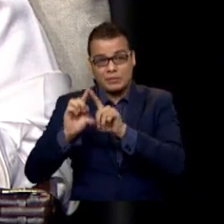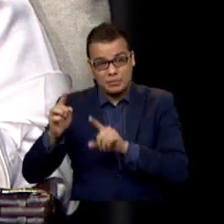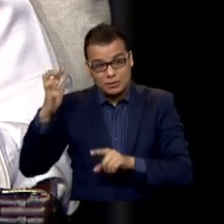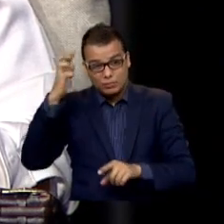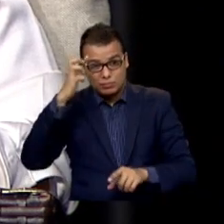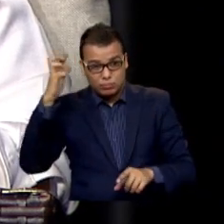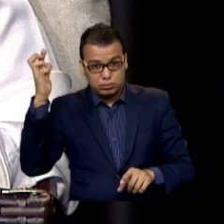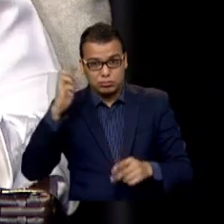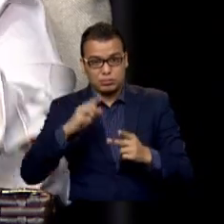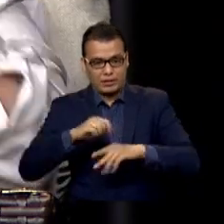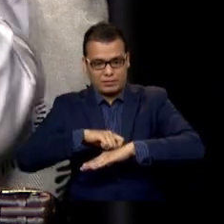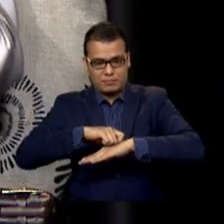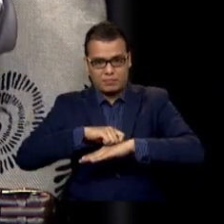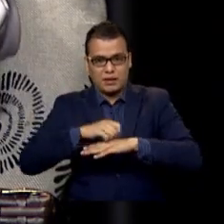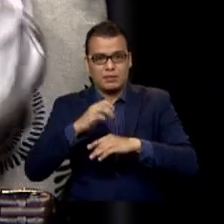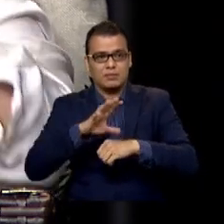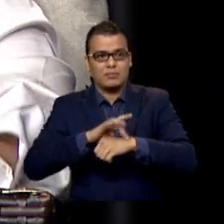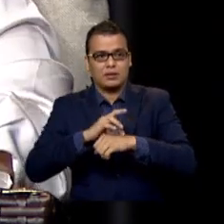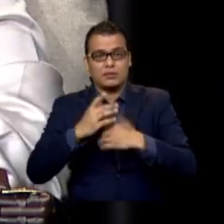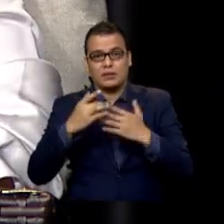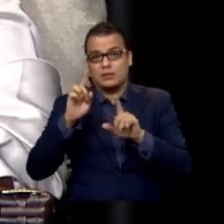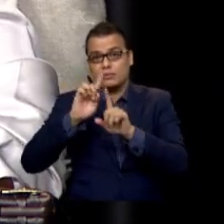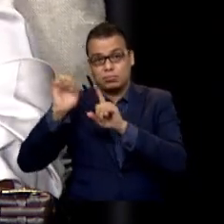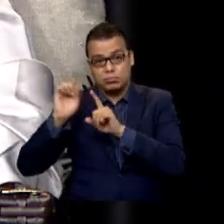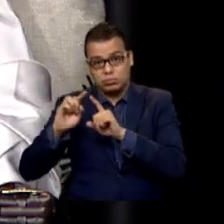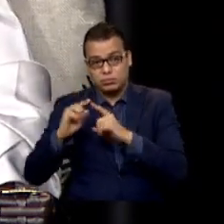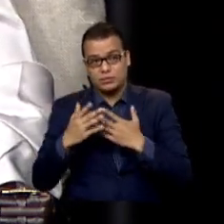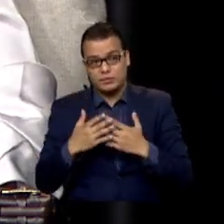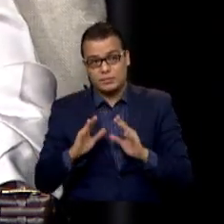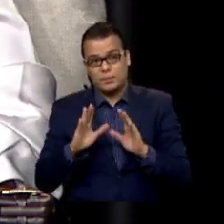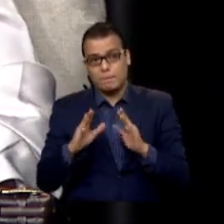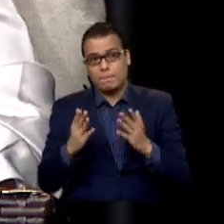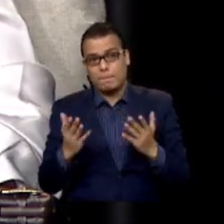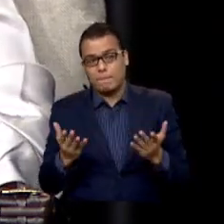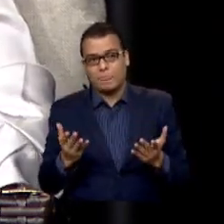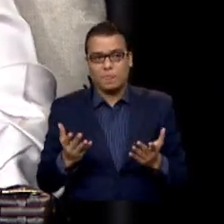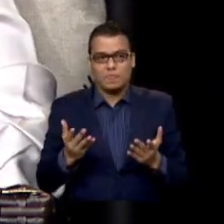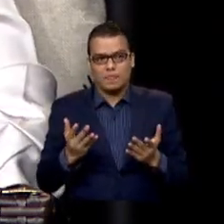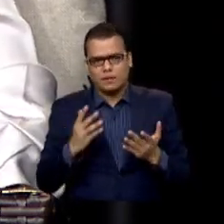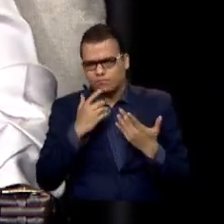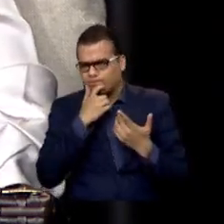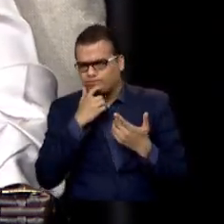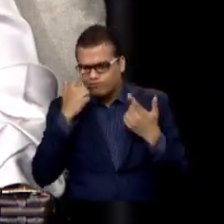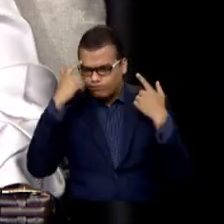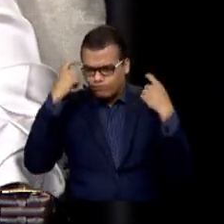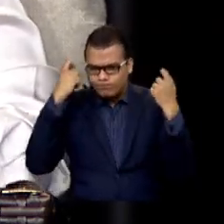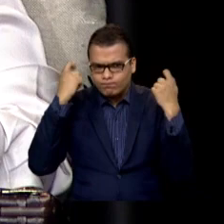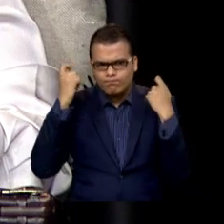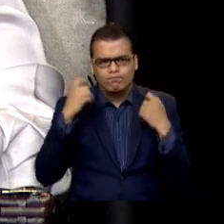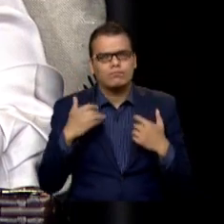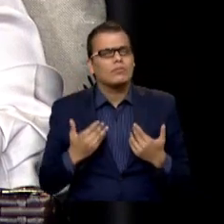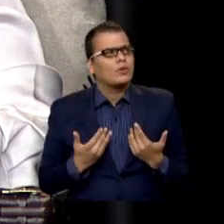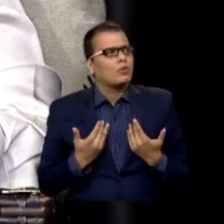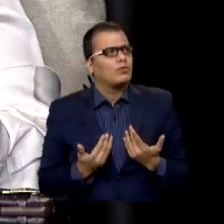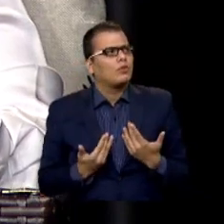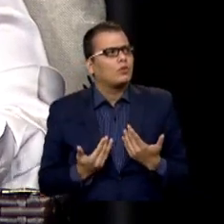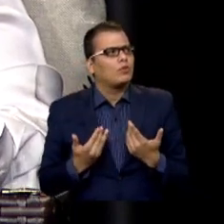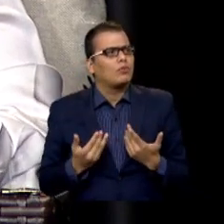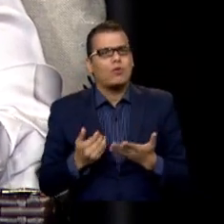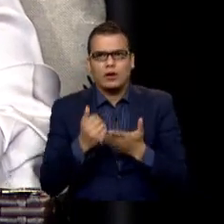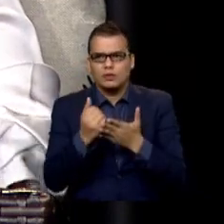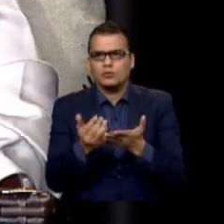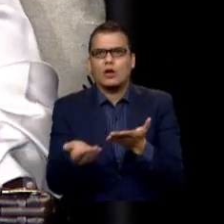dermatólogos, otorrinos, oftalmólogos, que son los médicos que se concentran su trabajo en CAR, tratando de buscar con ellos un protocolo que les